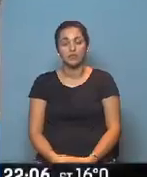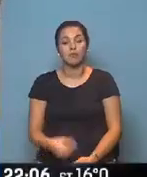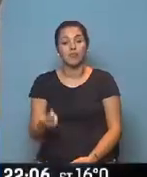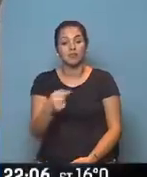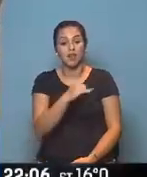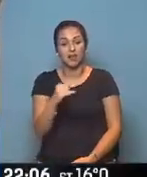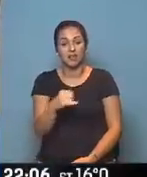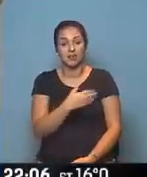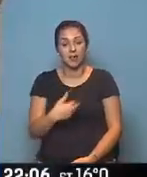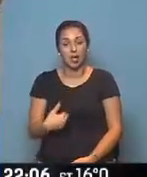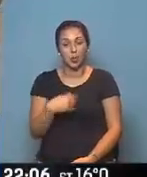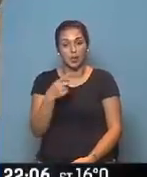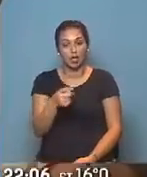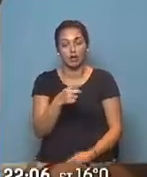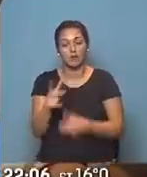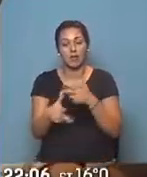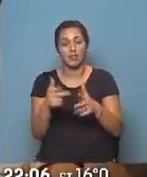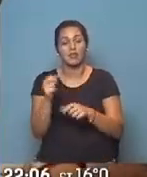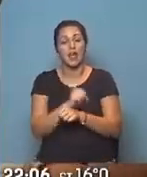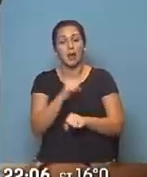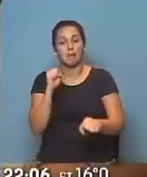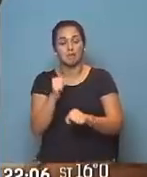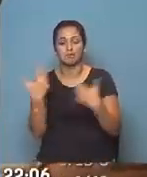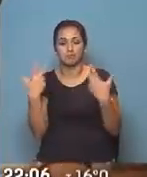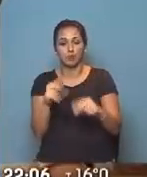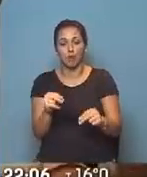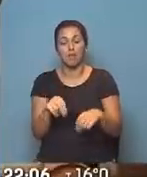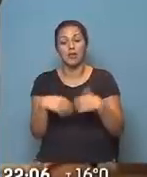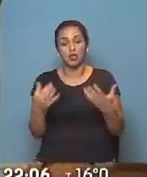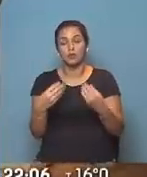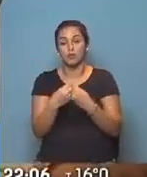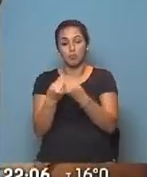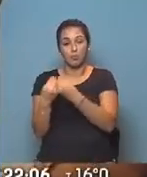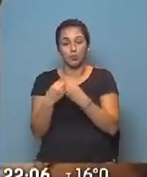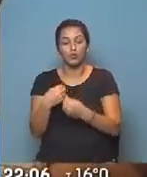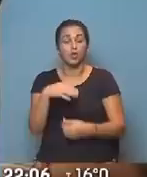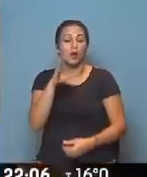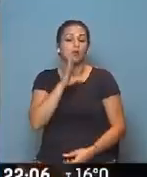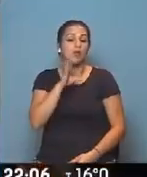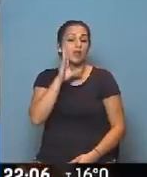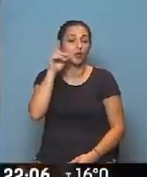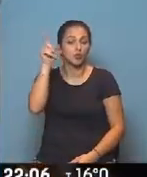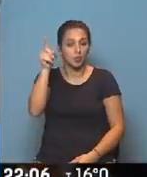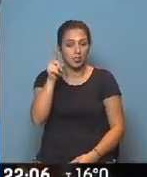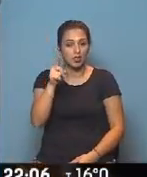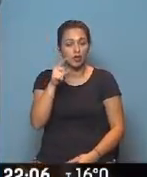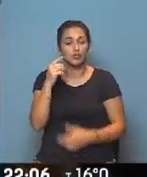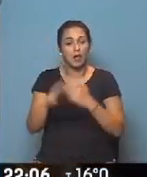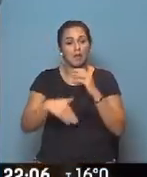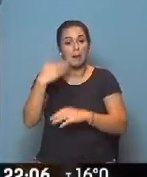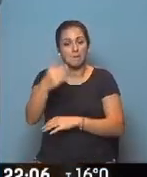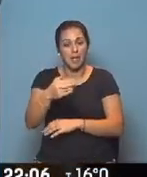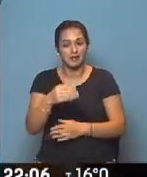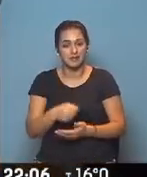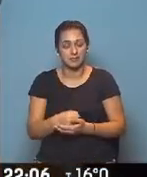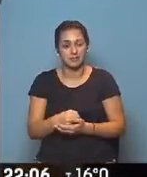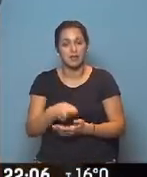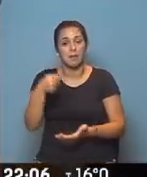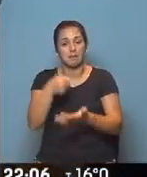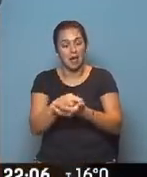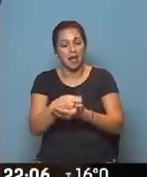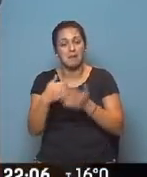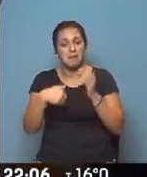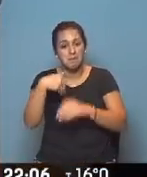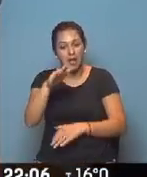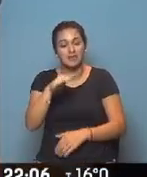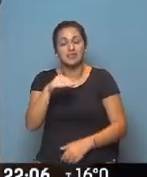del gobierno de Erdogan a liberarlo disparó la reacción de Trump, quien ordenó duplicar los aranceles a los metales de origen turco